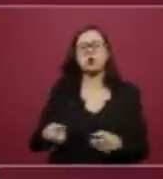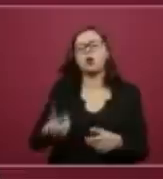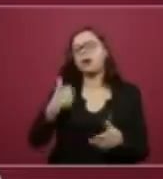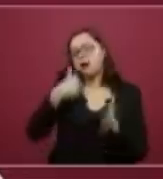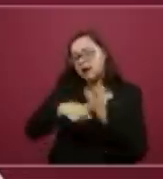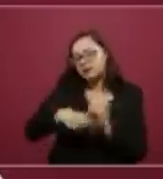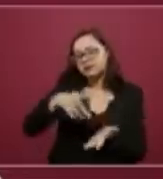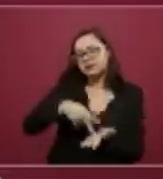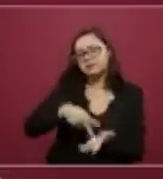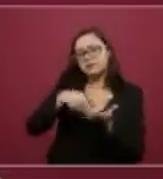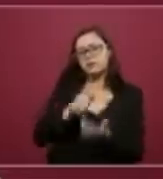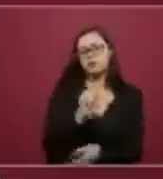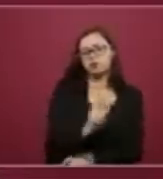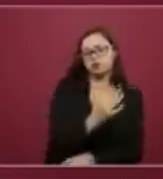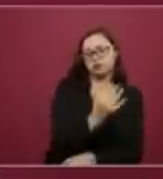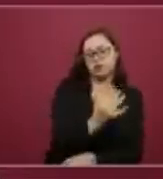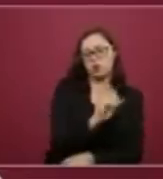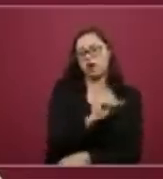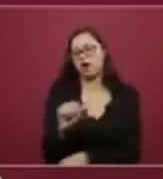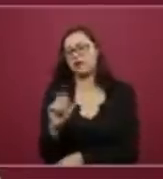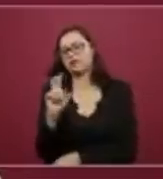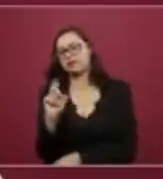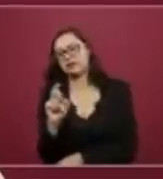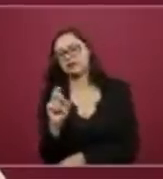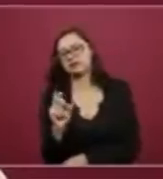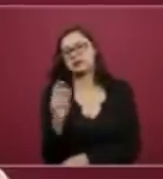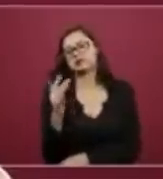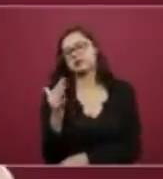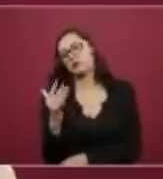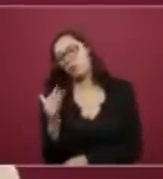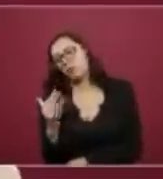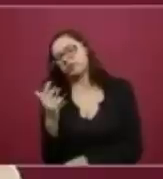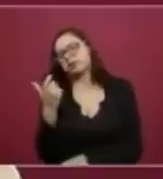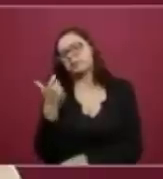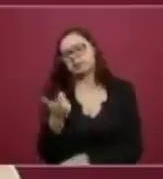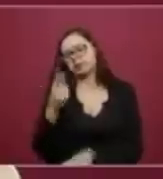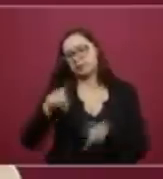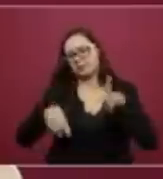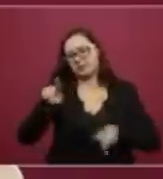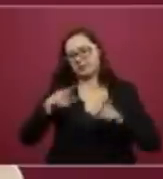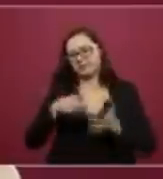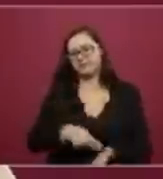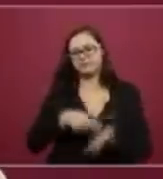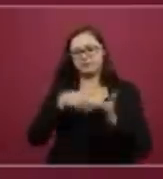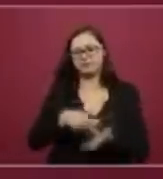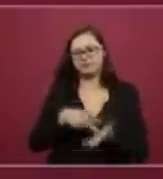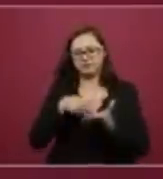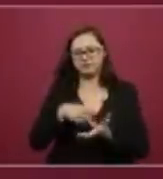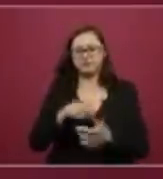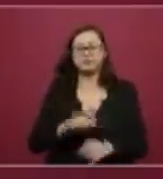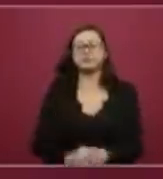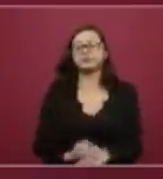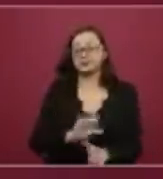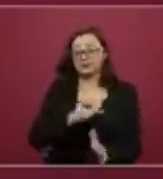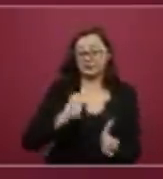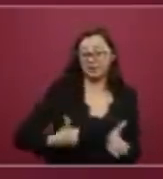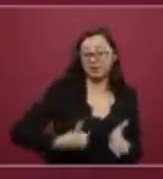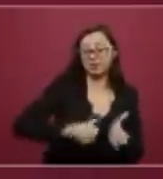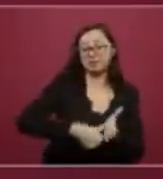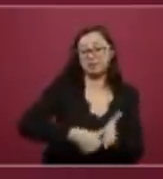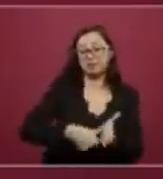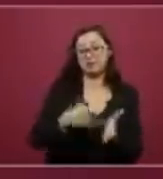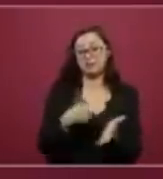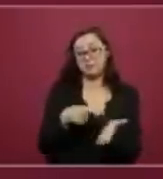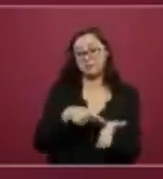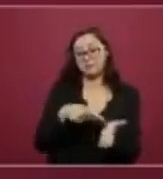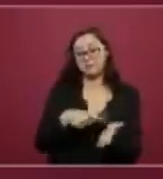desde los .50 hasta los 30.50 pesos. La estampilla postal, además de ser coleccionable, es la comprobación del